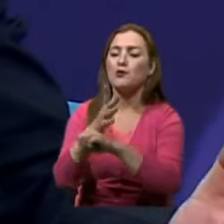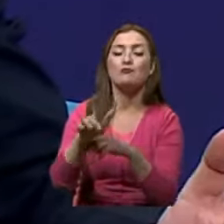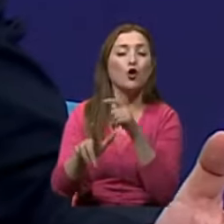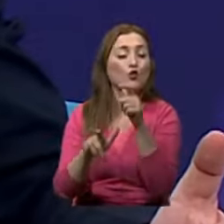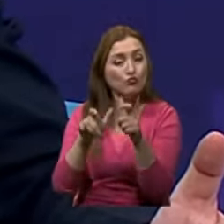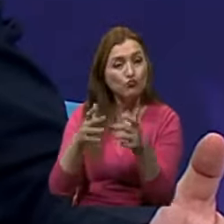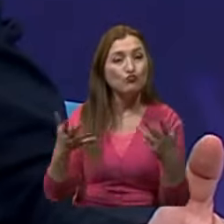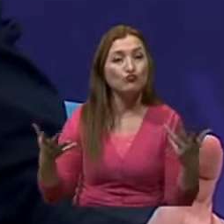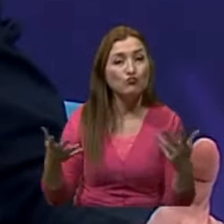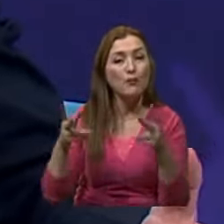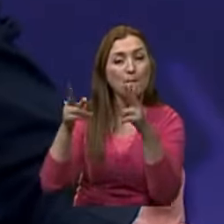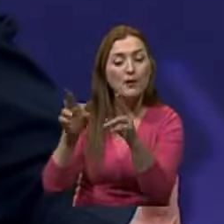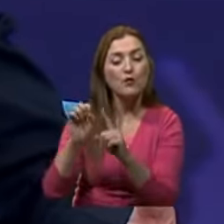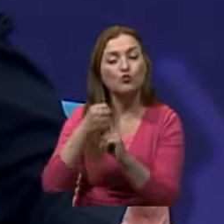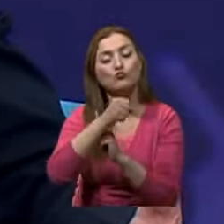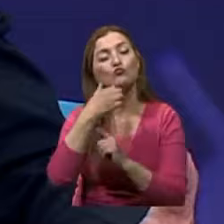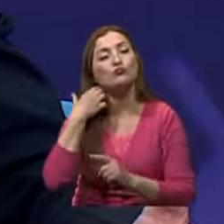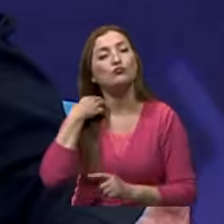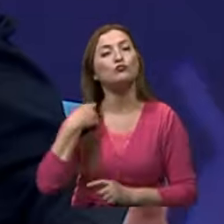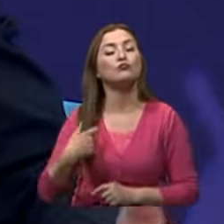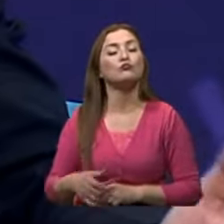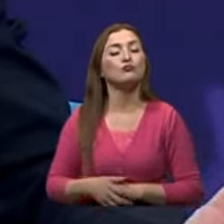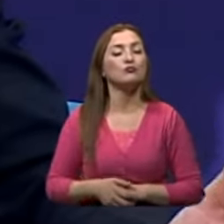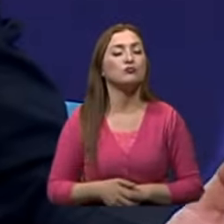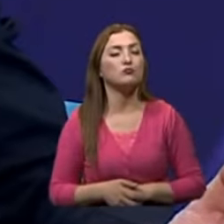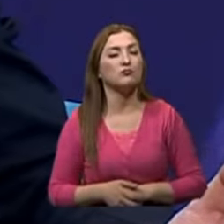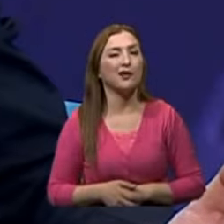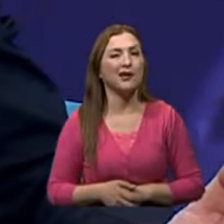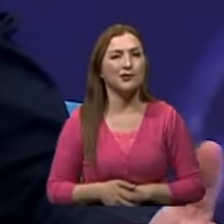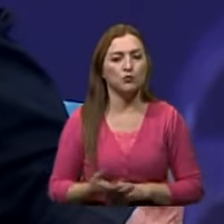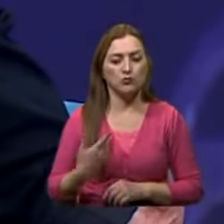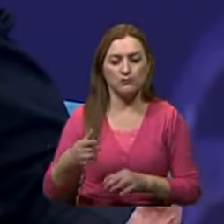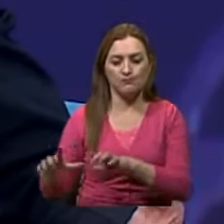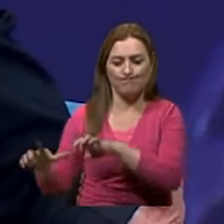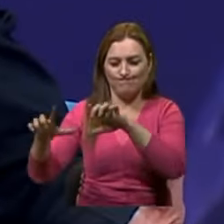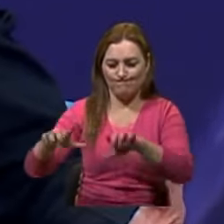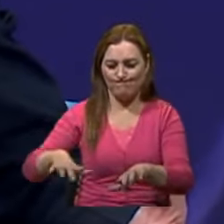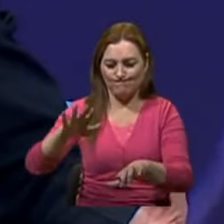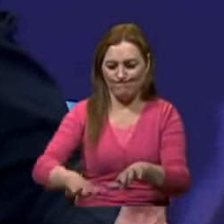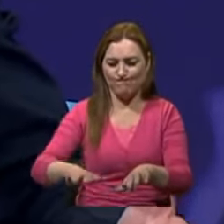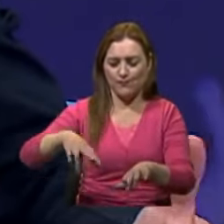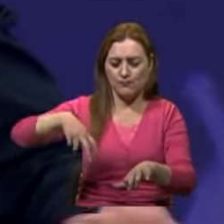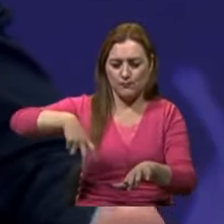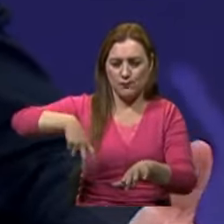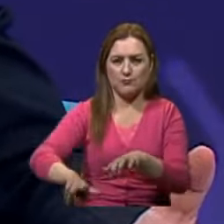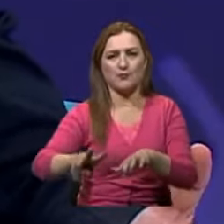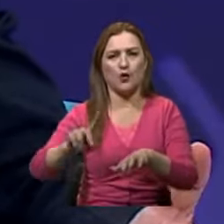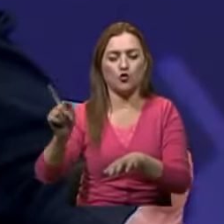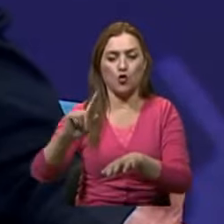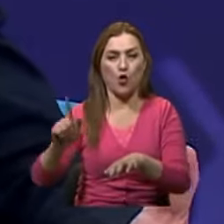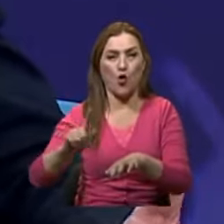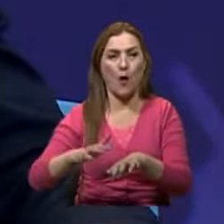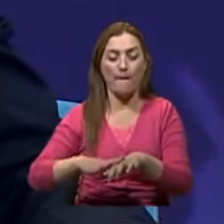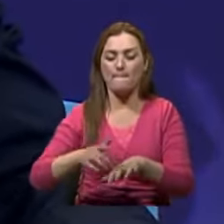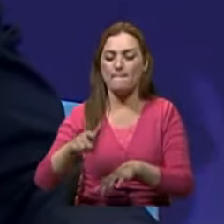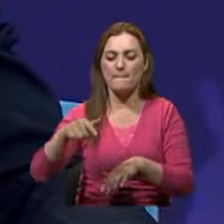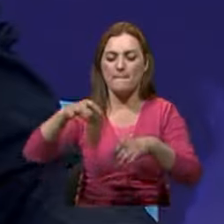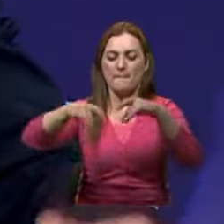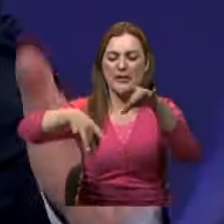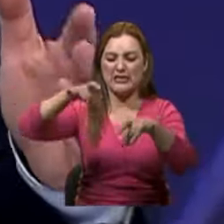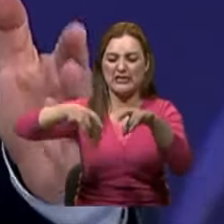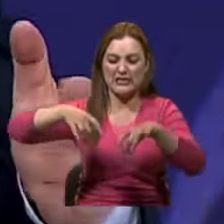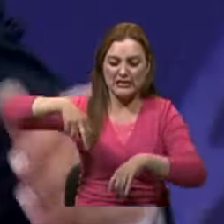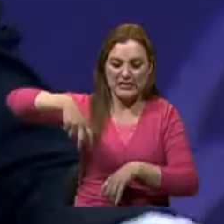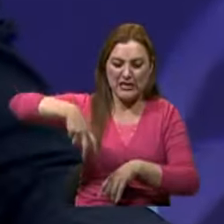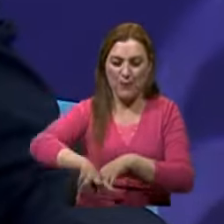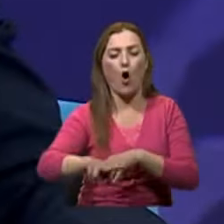tal vez estén en la misma situación? Es decir, ¿habrá que poner antideslizante o cambiar de calzado o estuvo mojado el piso? ¿Cuál sería la recomendación